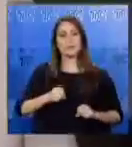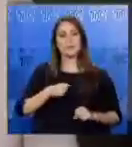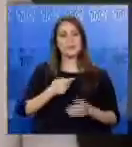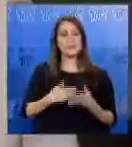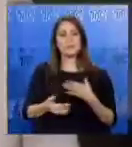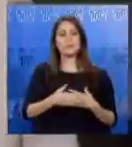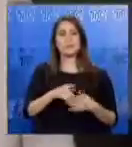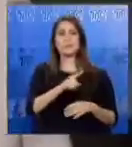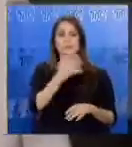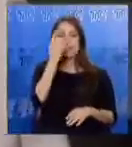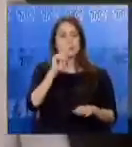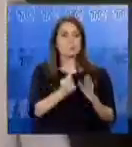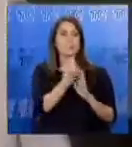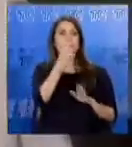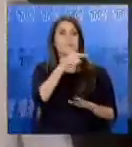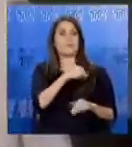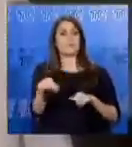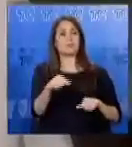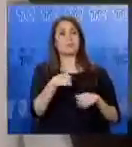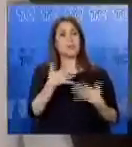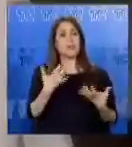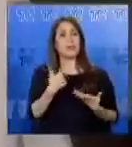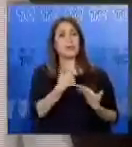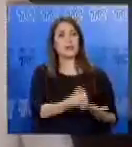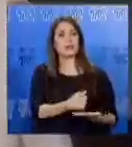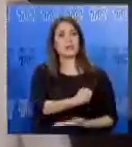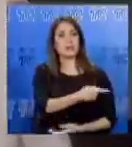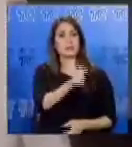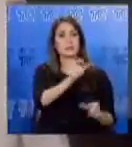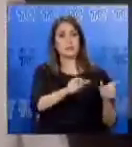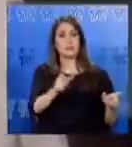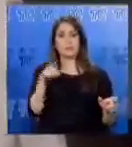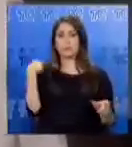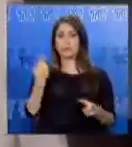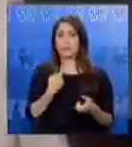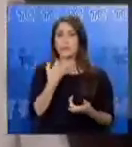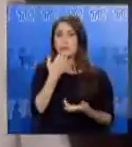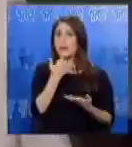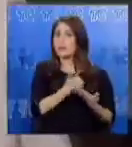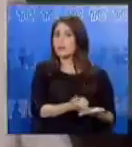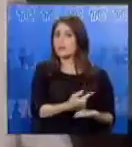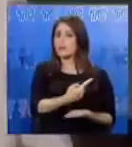increíble porque queríamos asegurar que nosotros hiciéramos algo